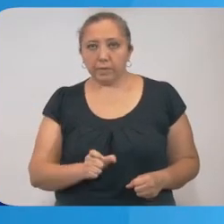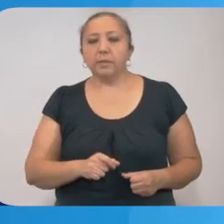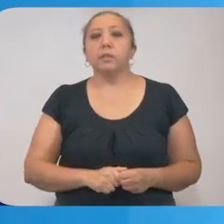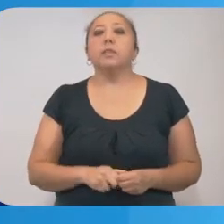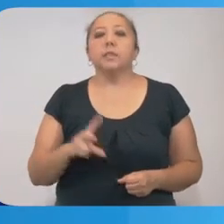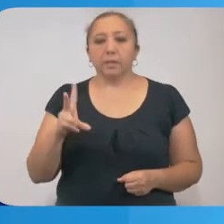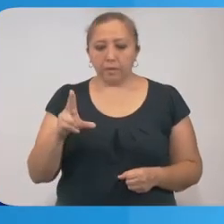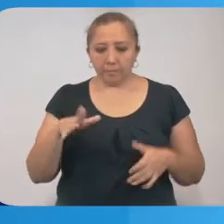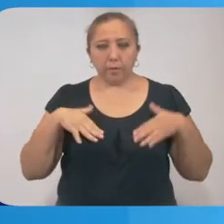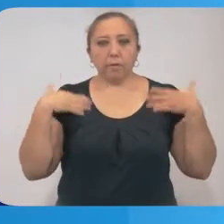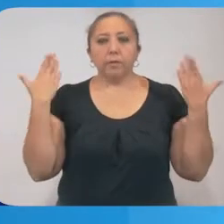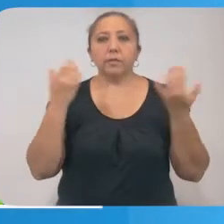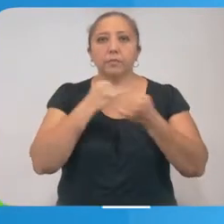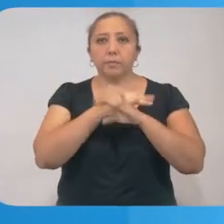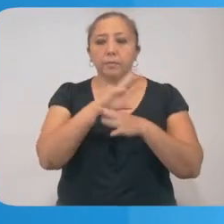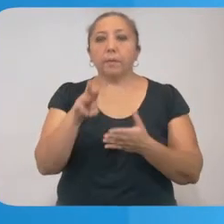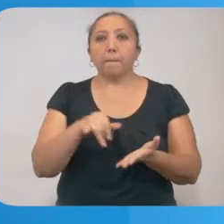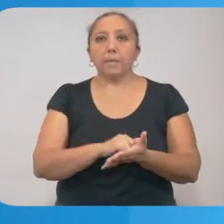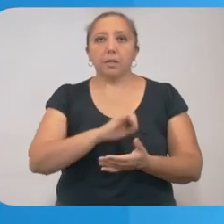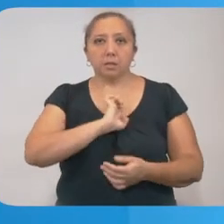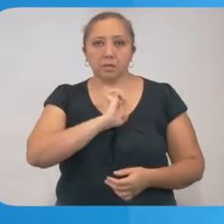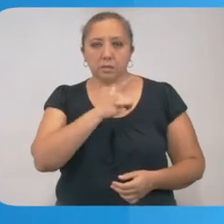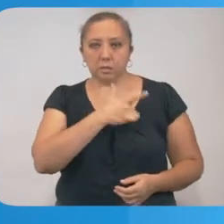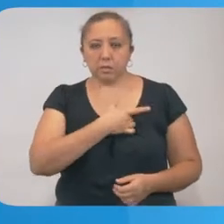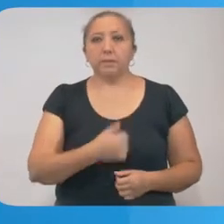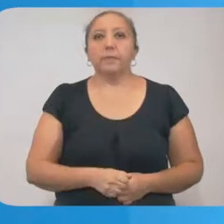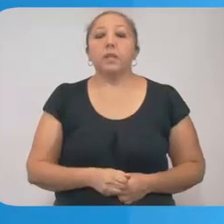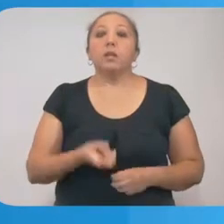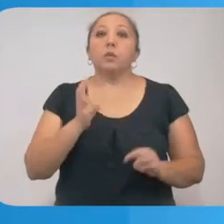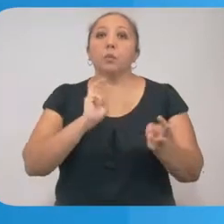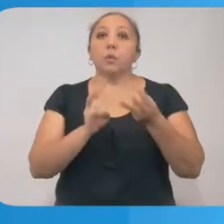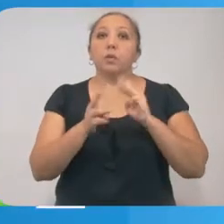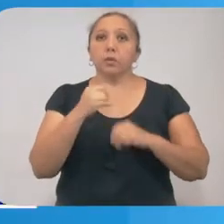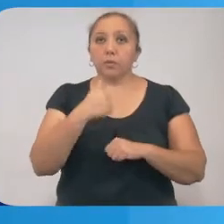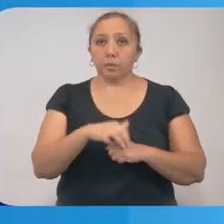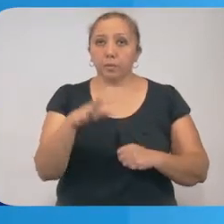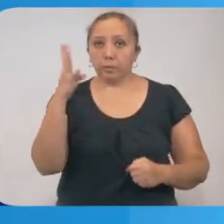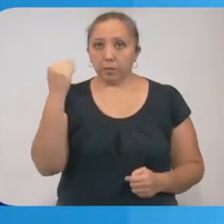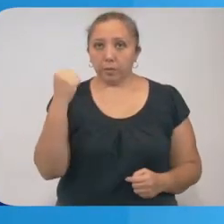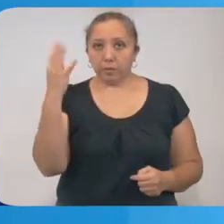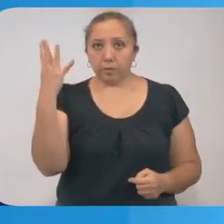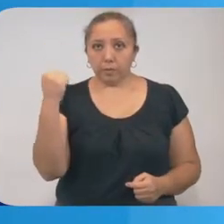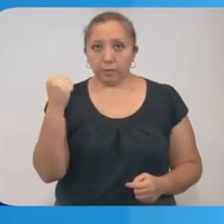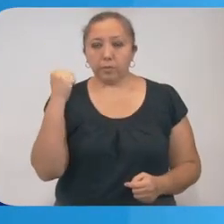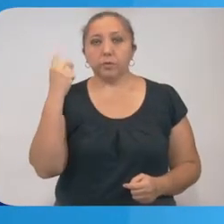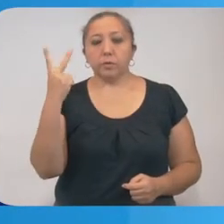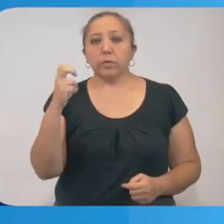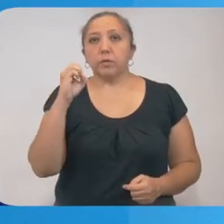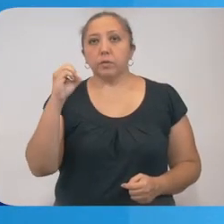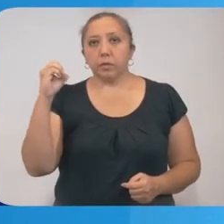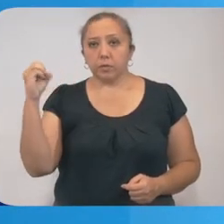coronavirus.yucatan.gov.mx también ofrece información en maya y en español. El chat de WhatsApp en el número